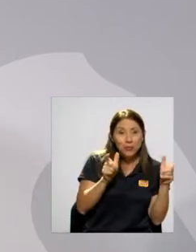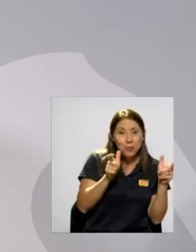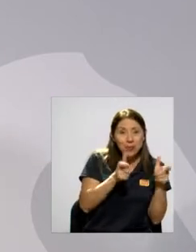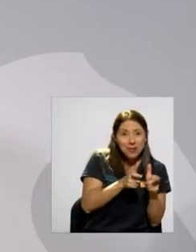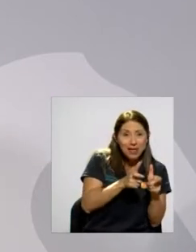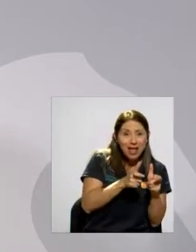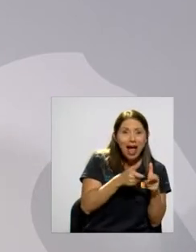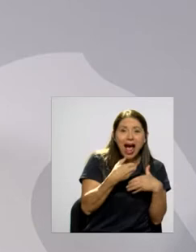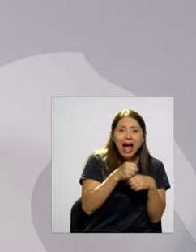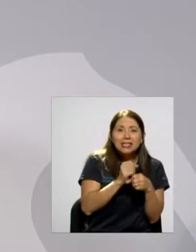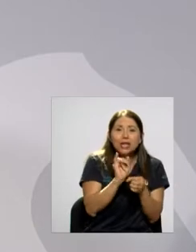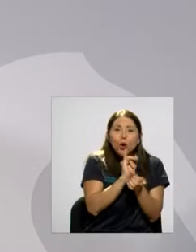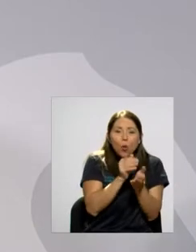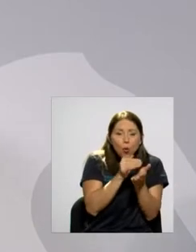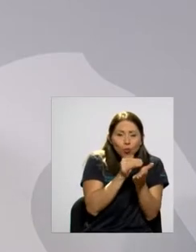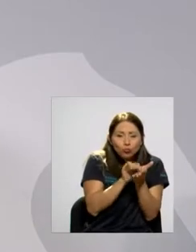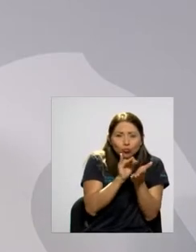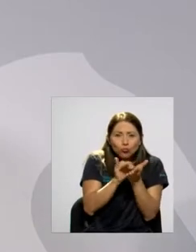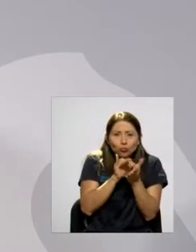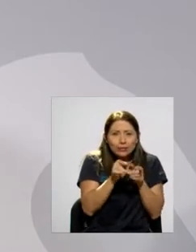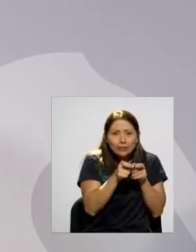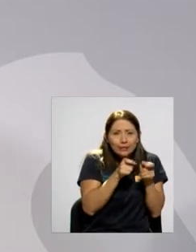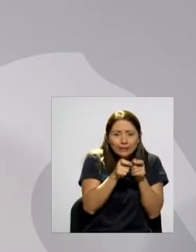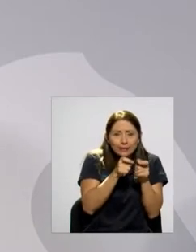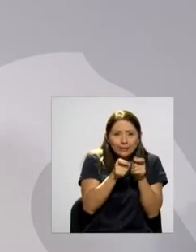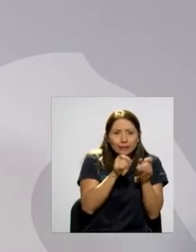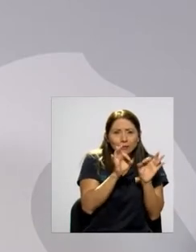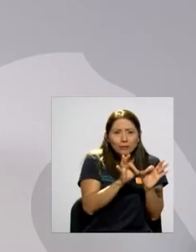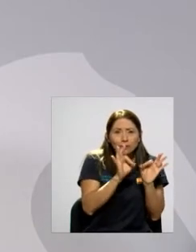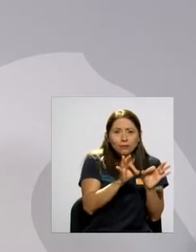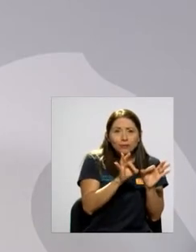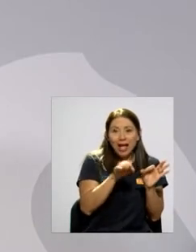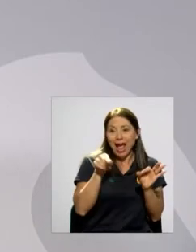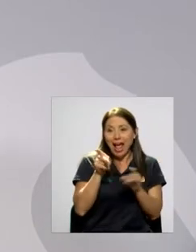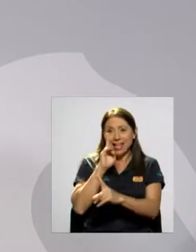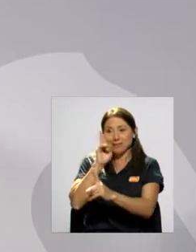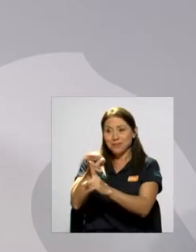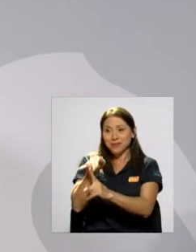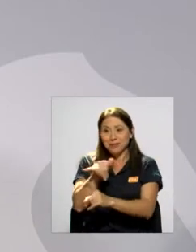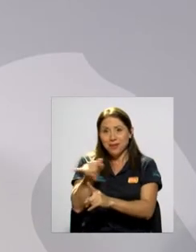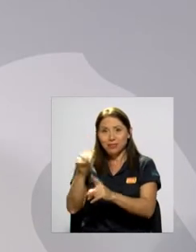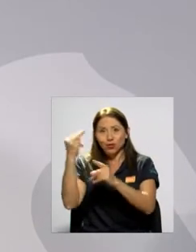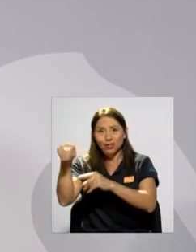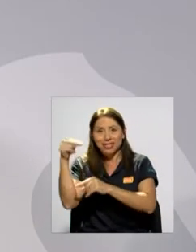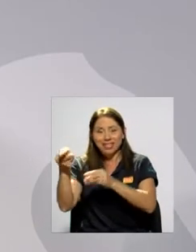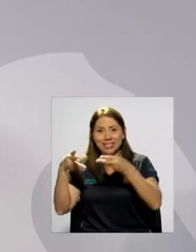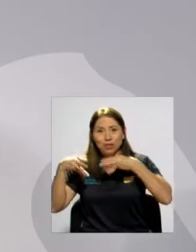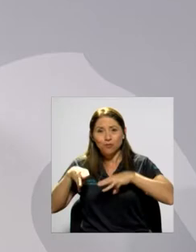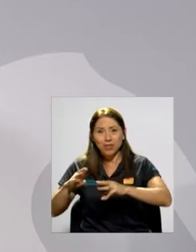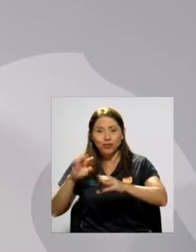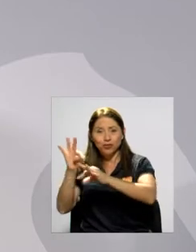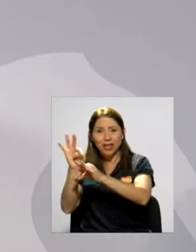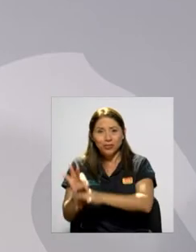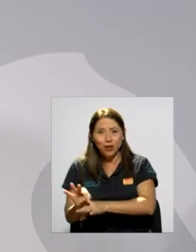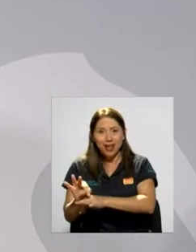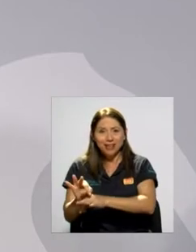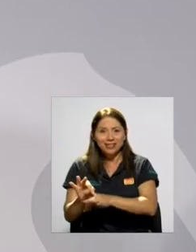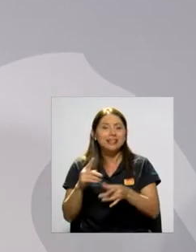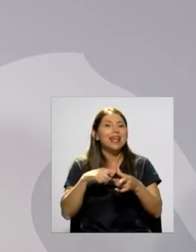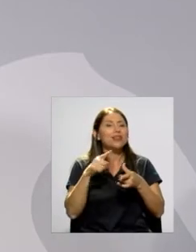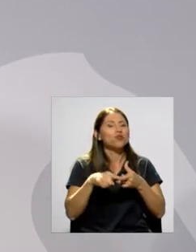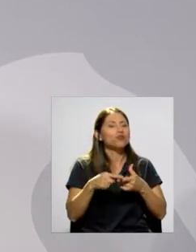medios tradicionales. Y eso ellos no lo pasan así por encimita, ¿no? Entonces, digamos, no sé,